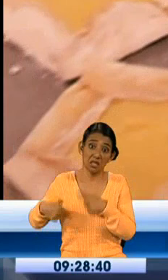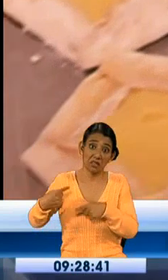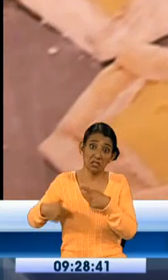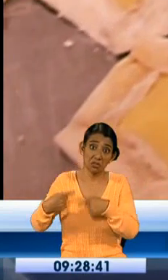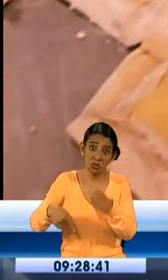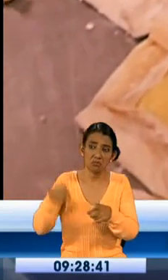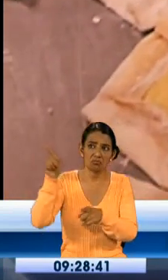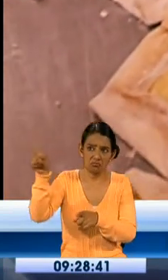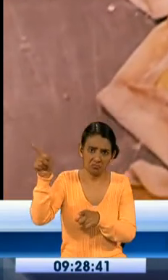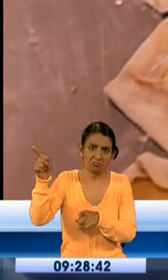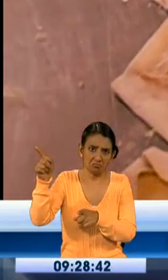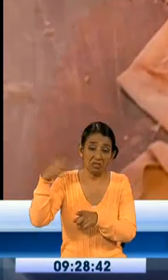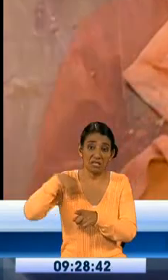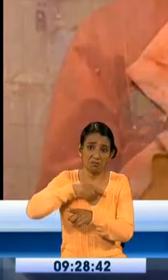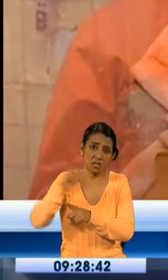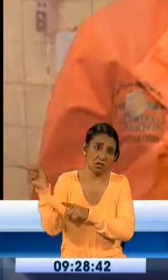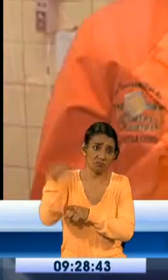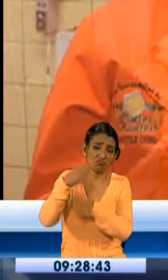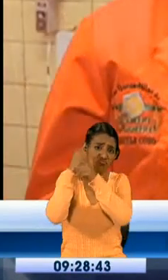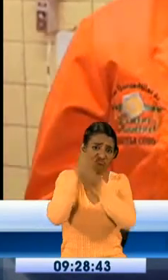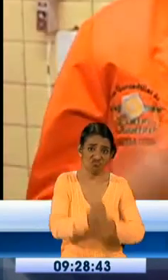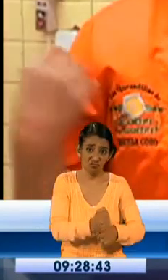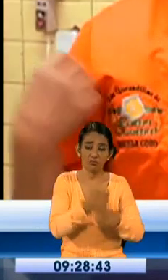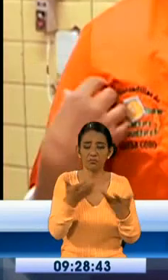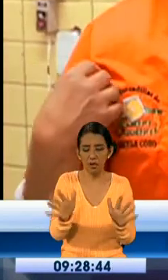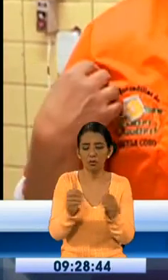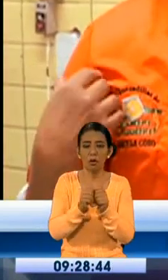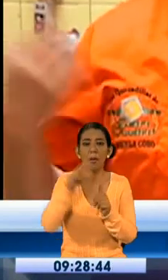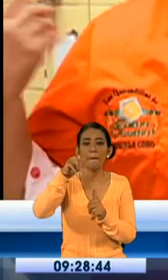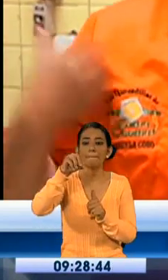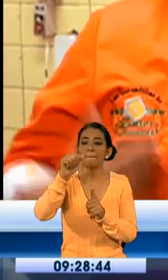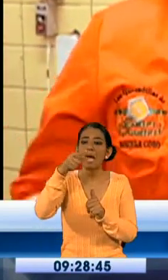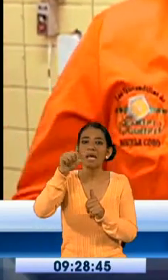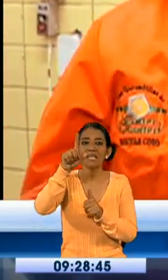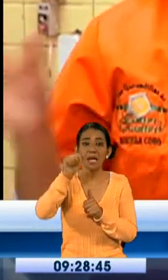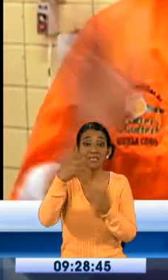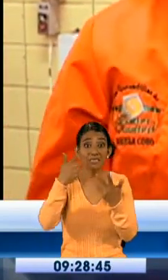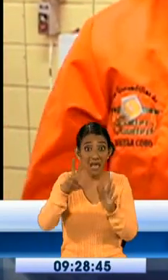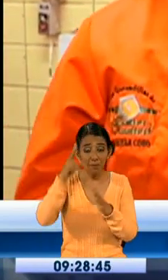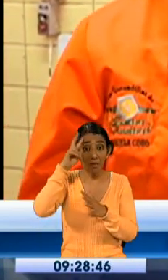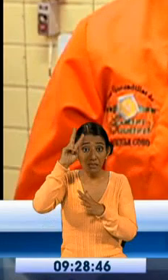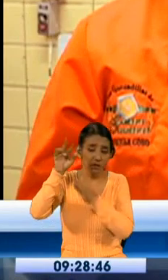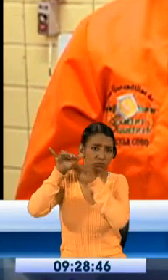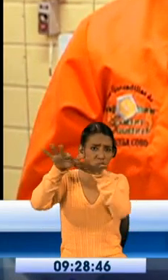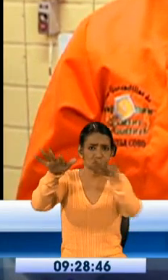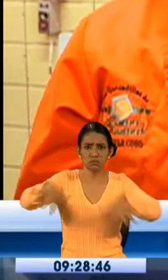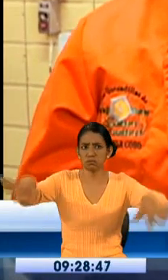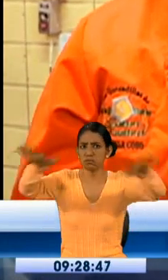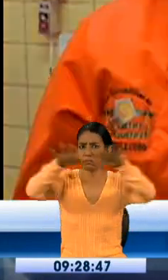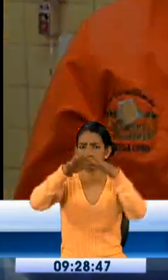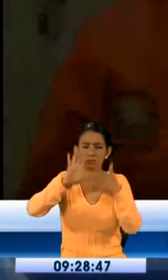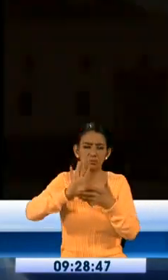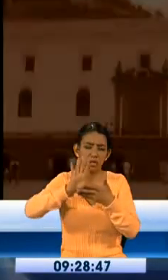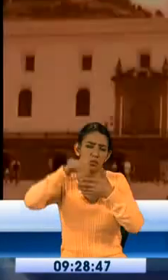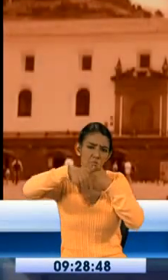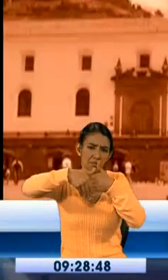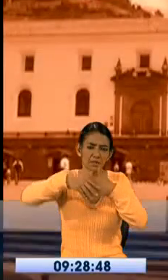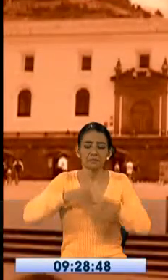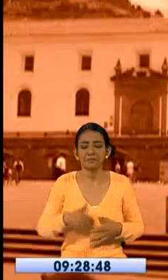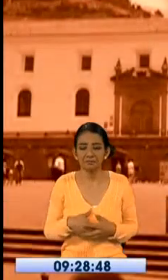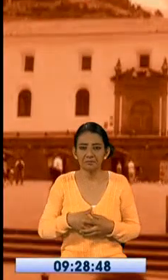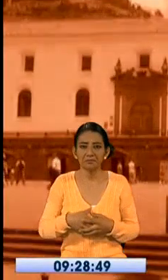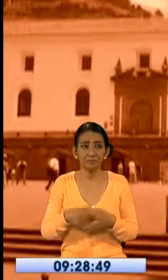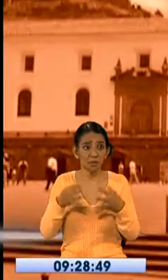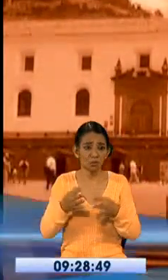con la conquista española y con Magallanes llegaron primero por México y de ahí se extendió por toda Latinoamérica. Durante la época